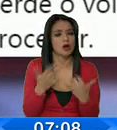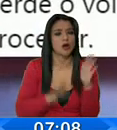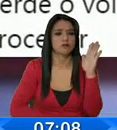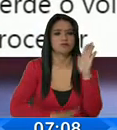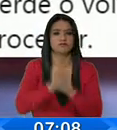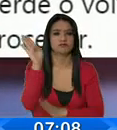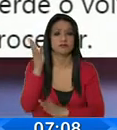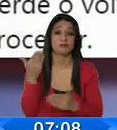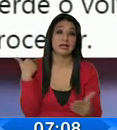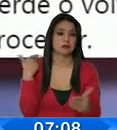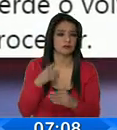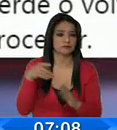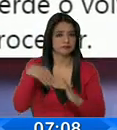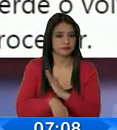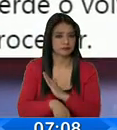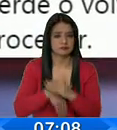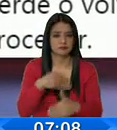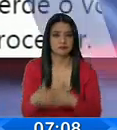no retroceder.